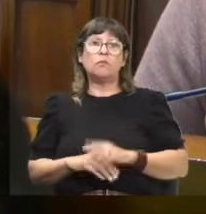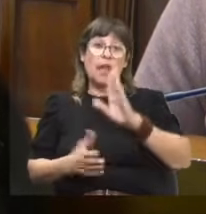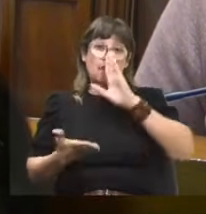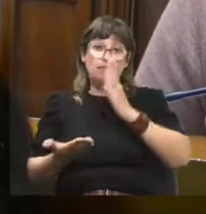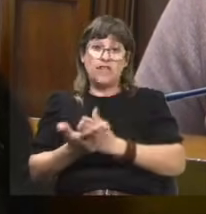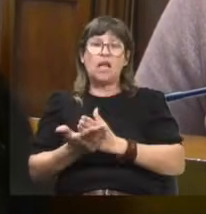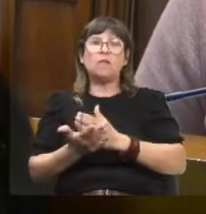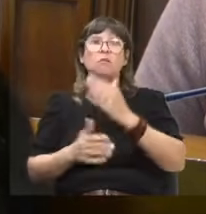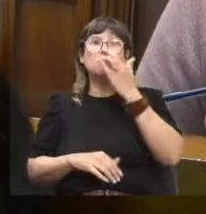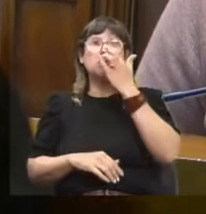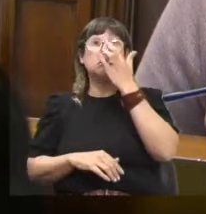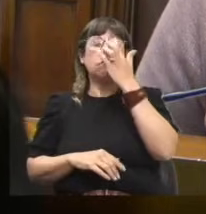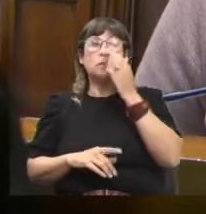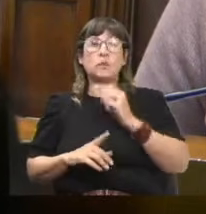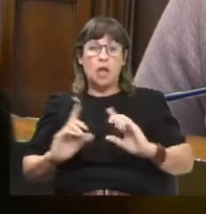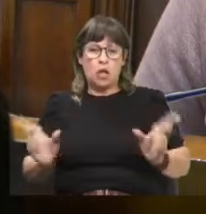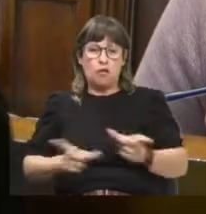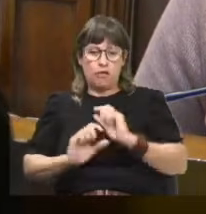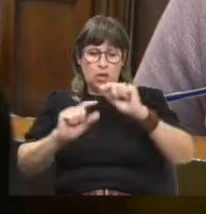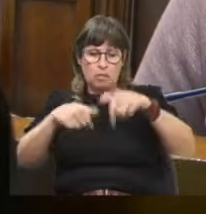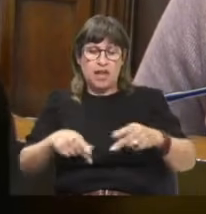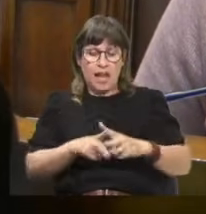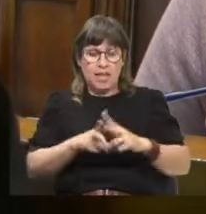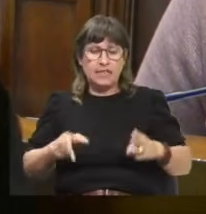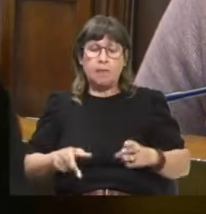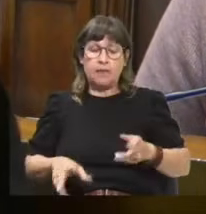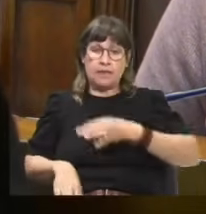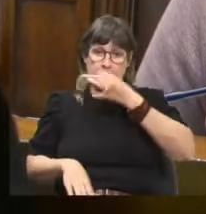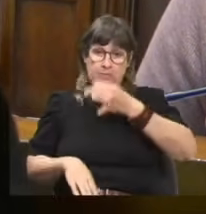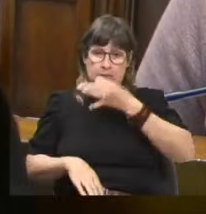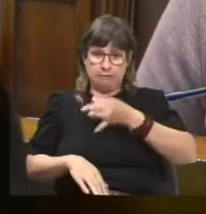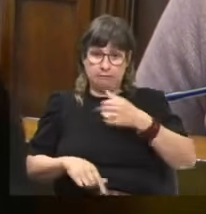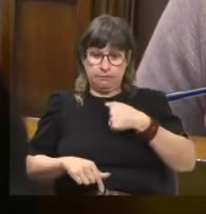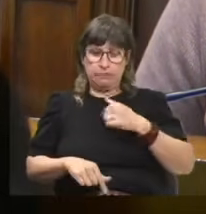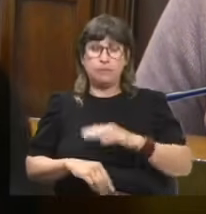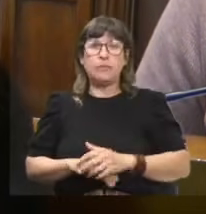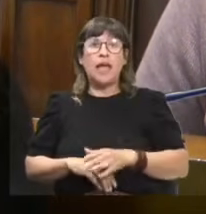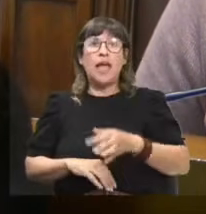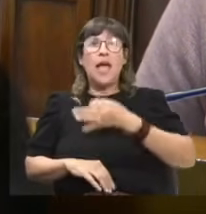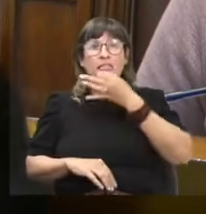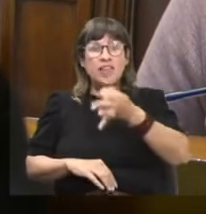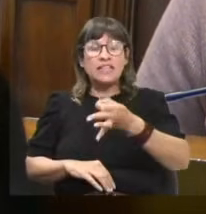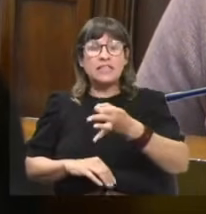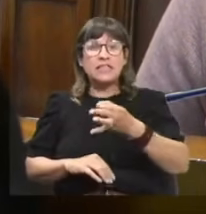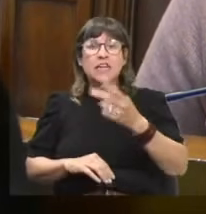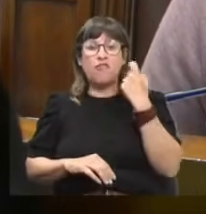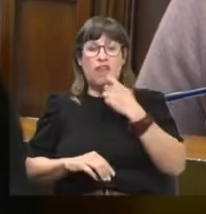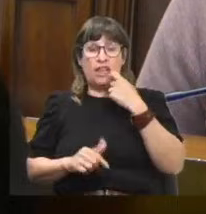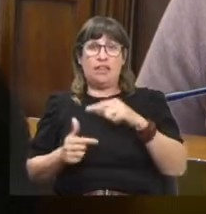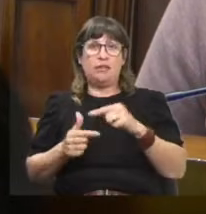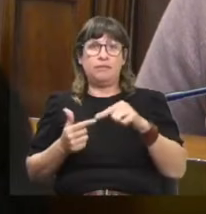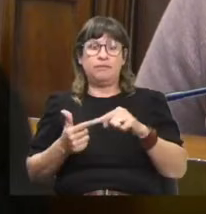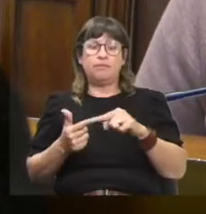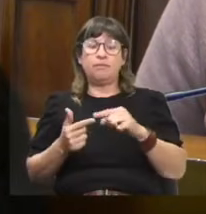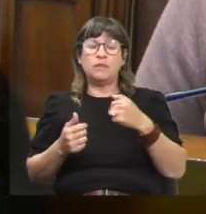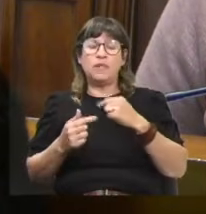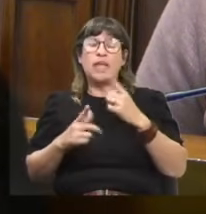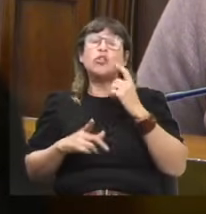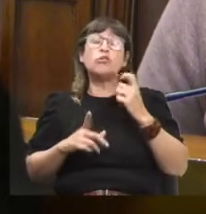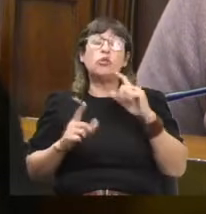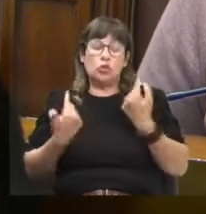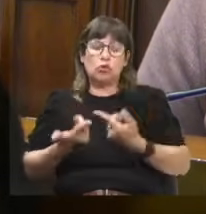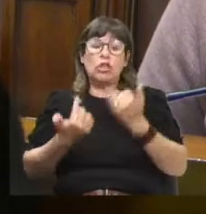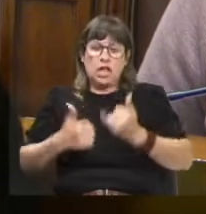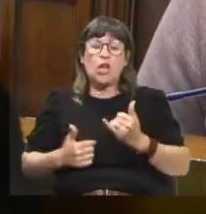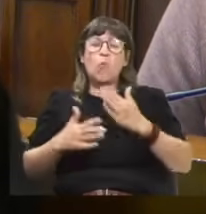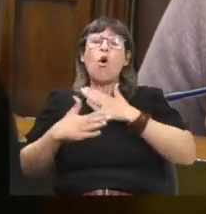Finalmente, culminando esta parte de mi intervención, decir que nos queda la tranquilidad,